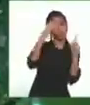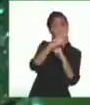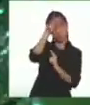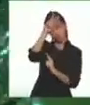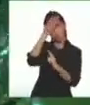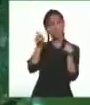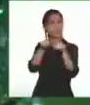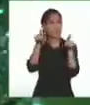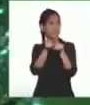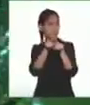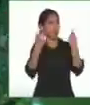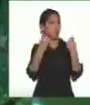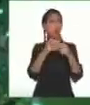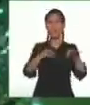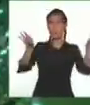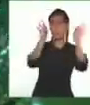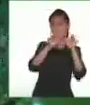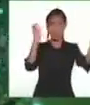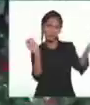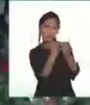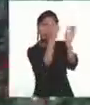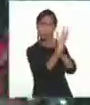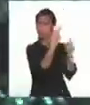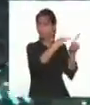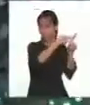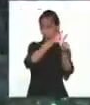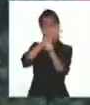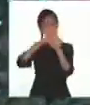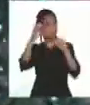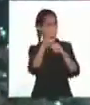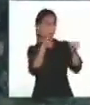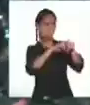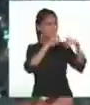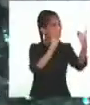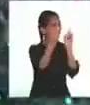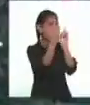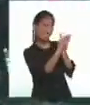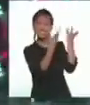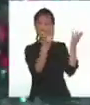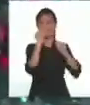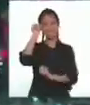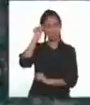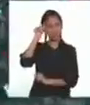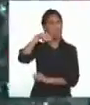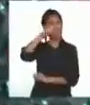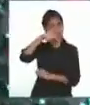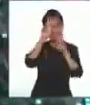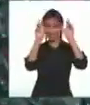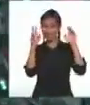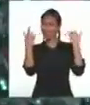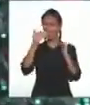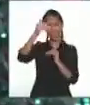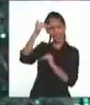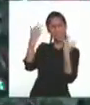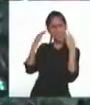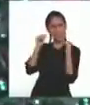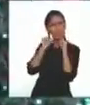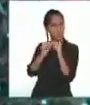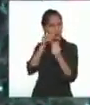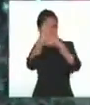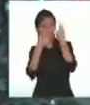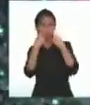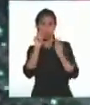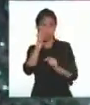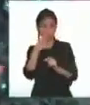las maneras de generar una convivencia intercultural. Tengan en cuenta que estos temas los hemos trabajado en los programas anteriores y el día de mañana cerraremos